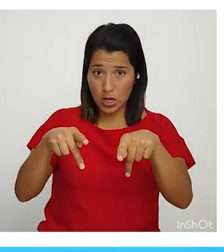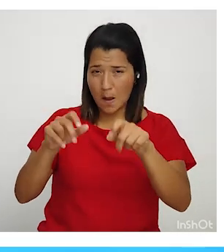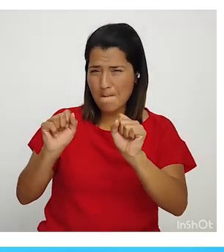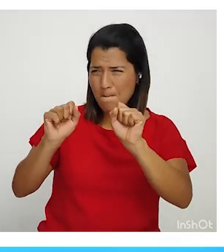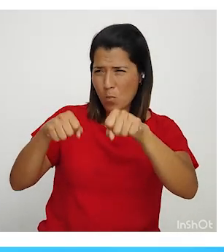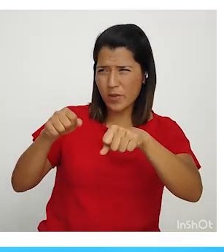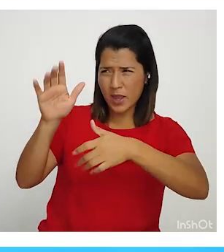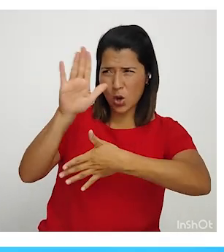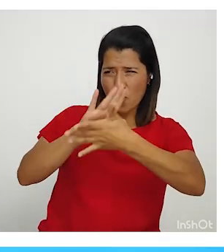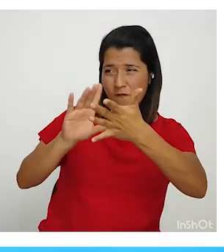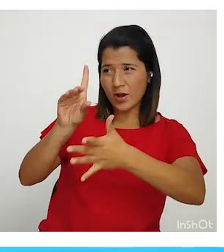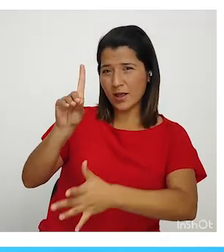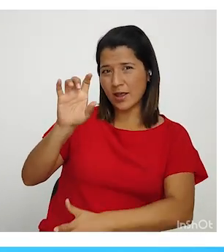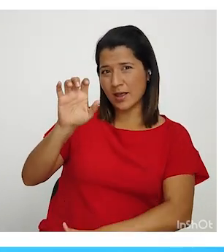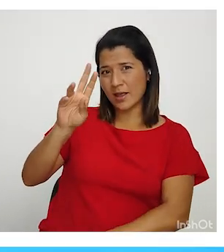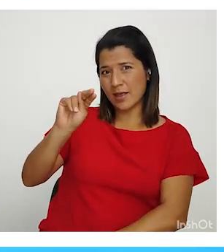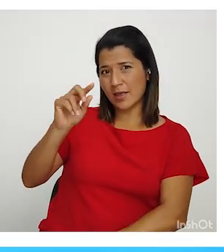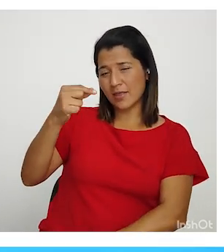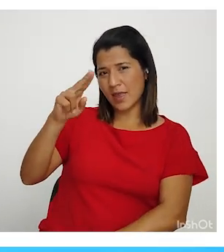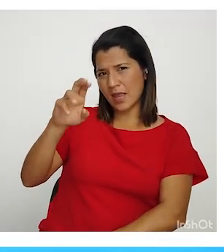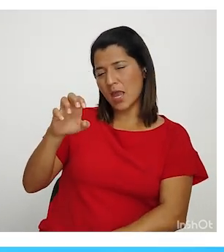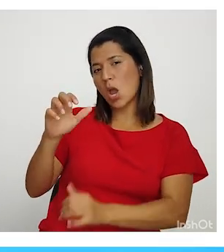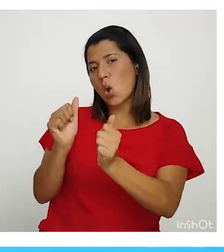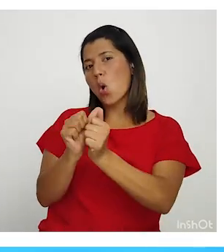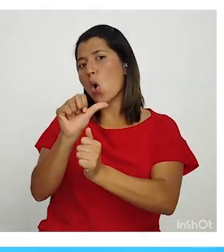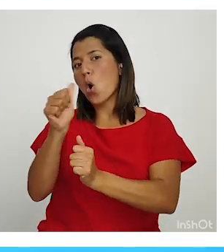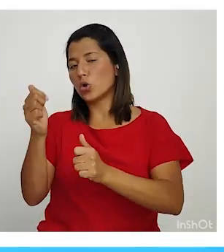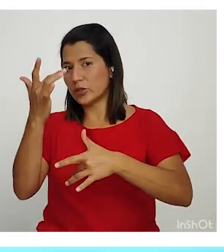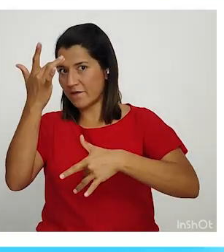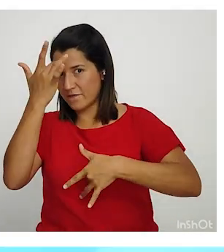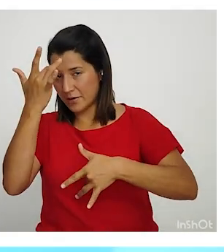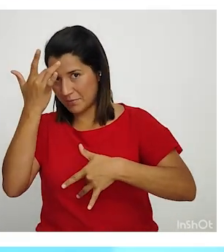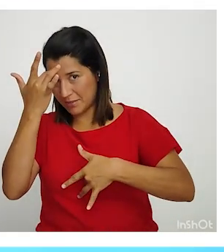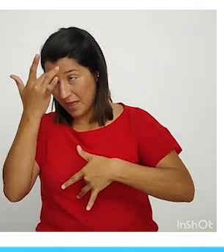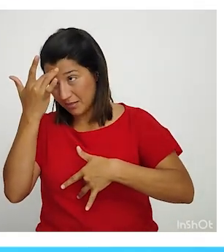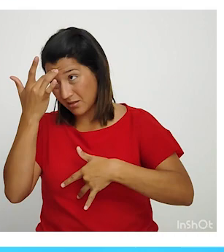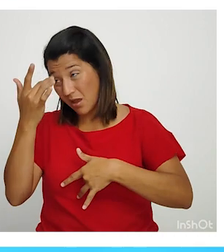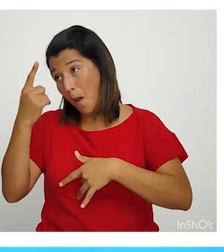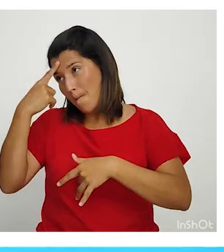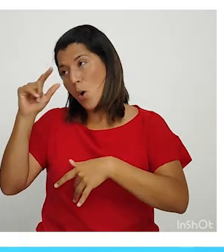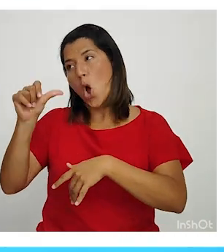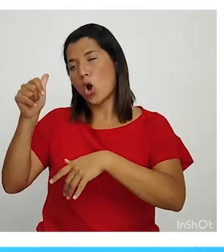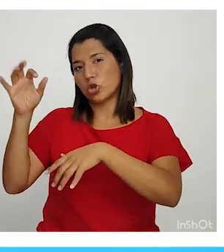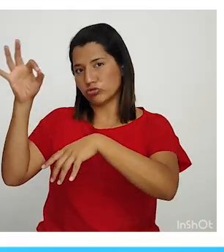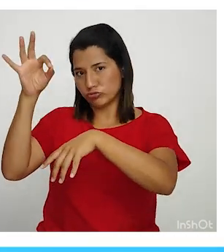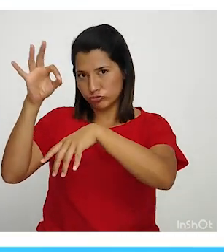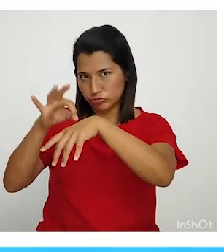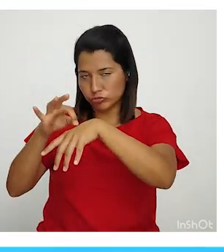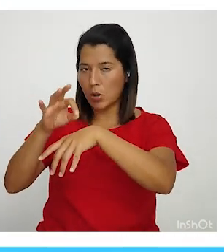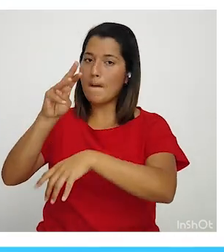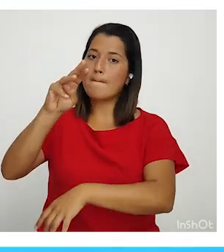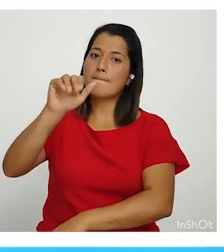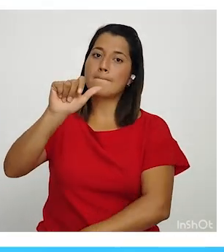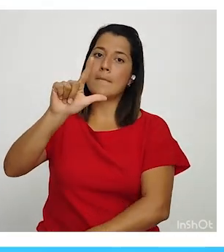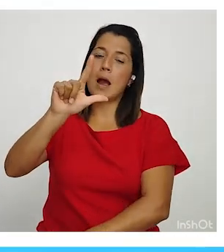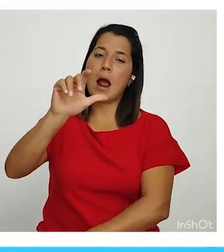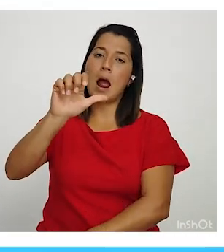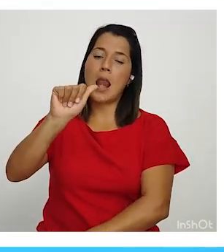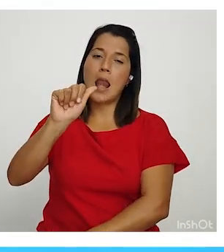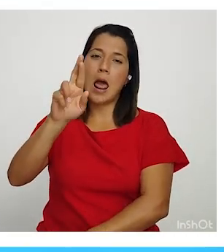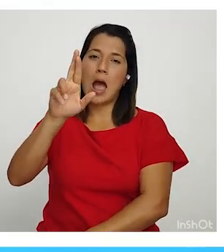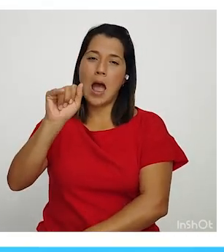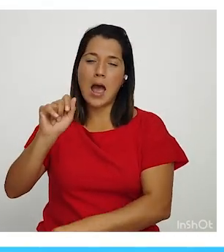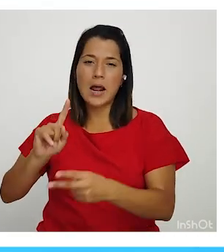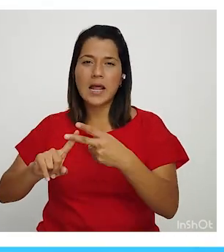enfermedades también transmitidas por vectores. Sí. Tenemos malaria, chikungunya, Zika también, que es